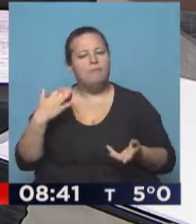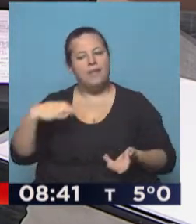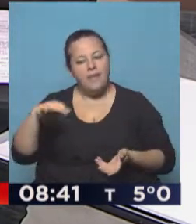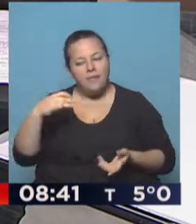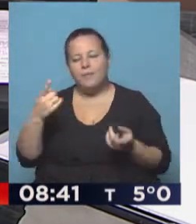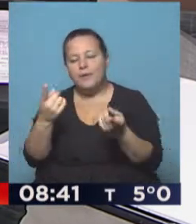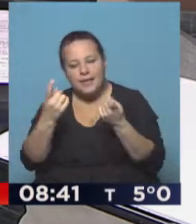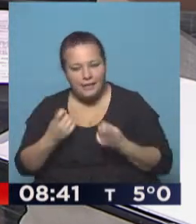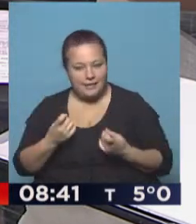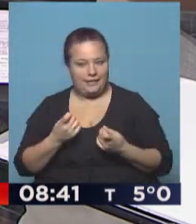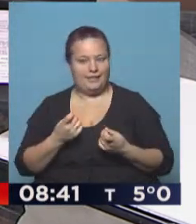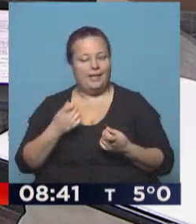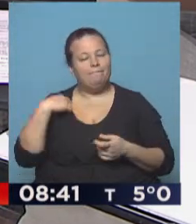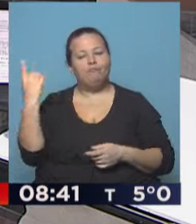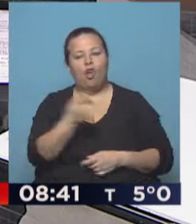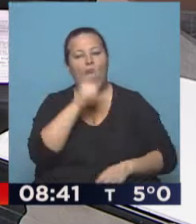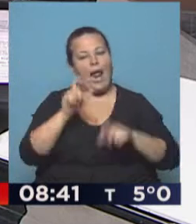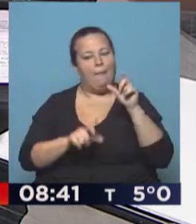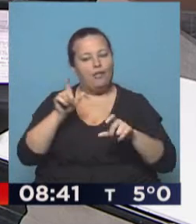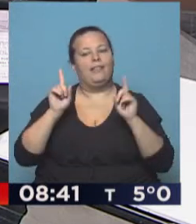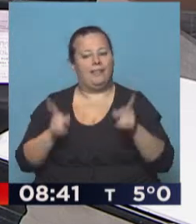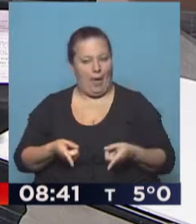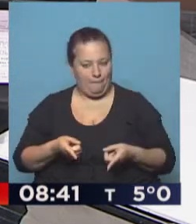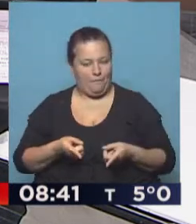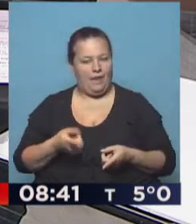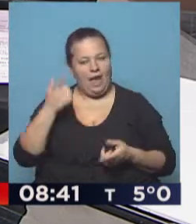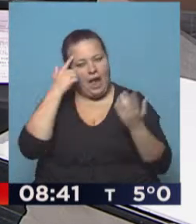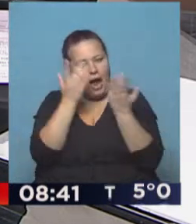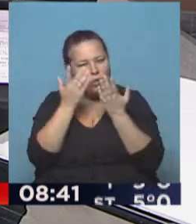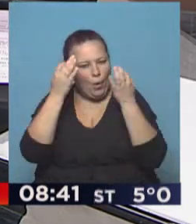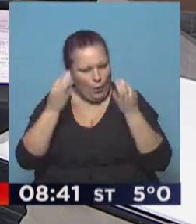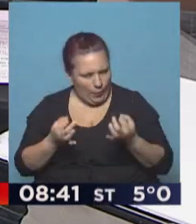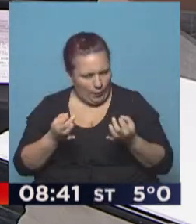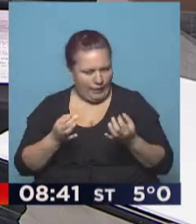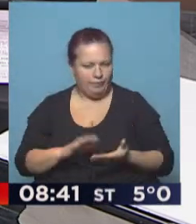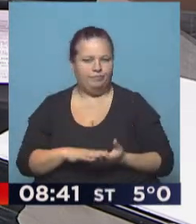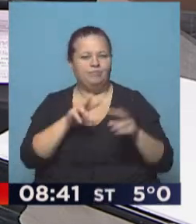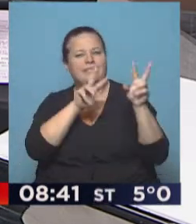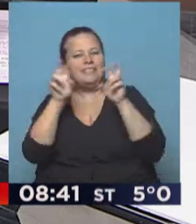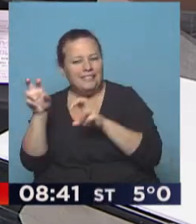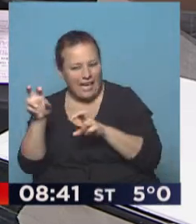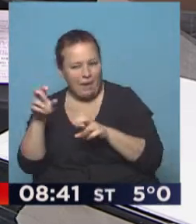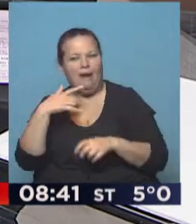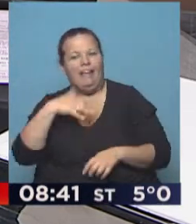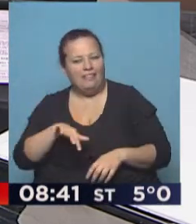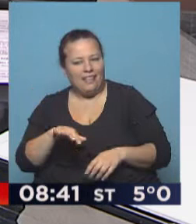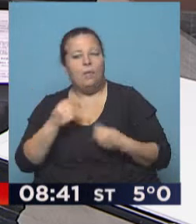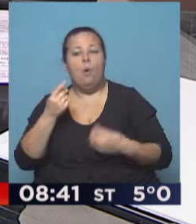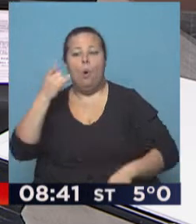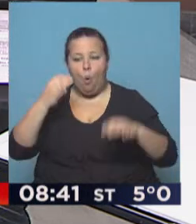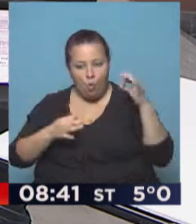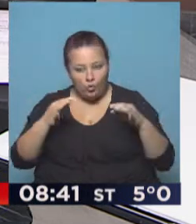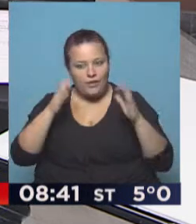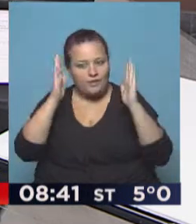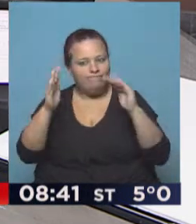y necesitamos, y me parece que la sociedad también, el análisis, ¿no? Los temas, claro. Entenderlo, porque la justicia está en